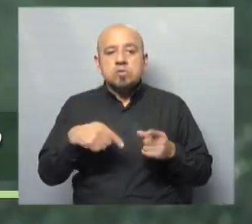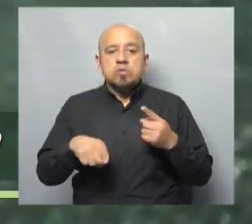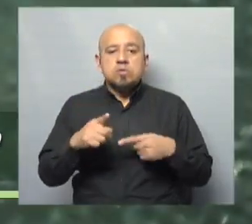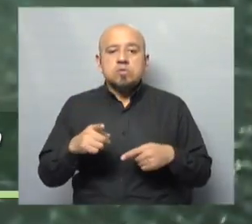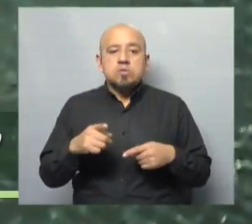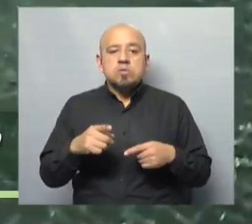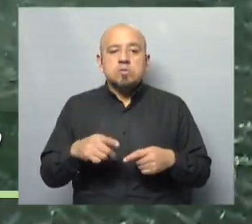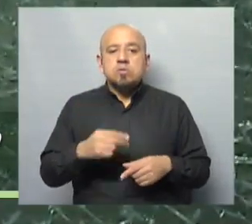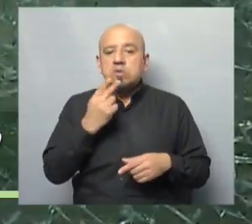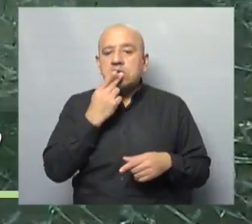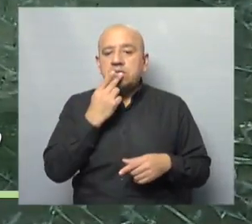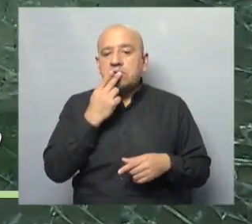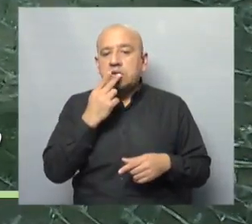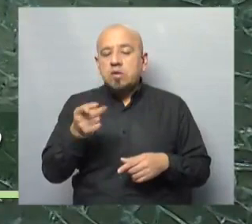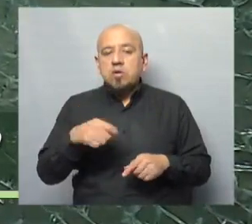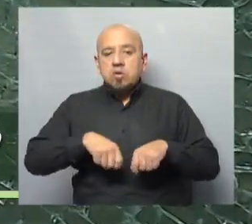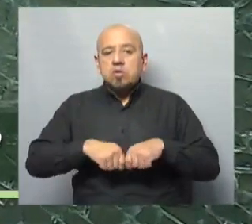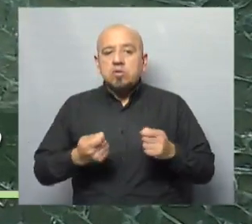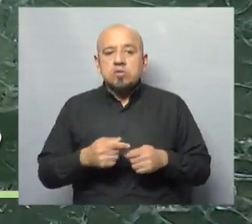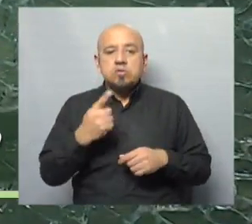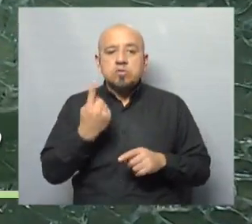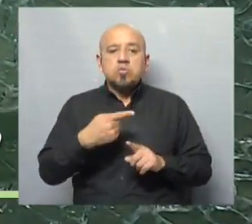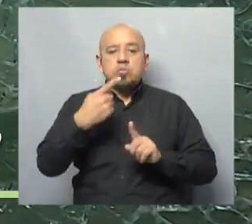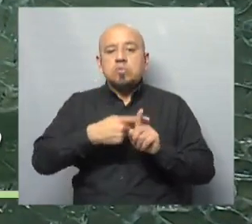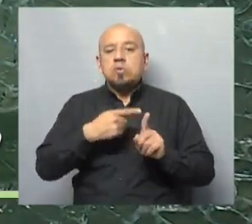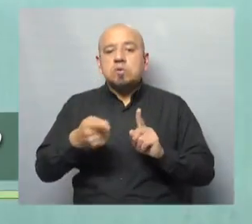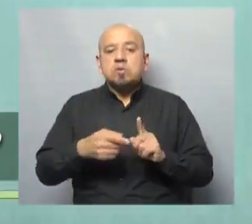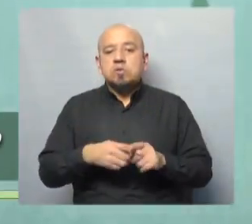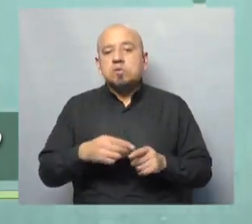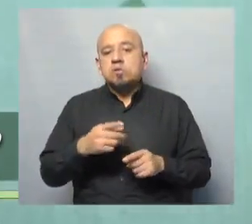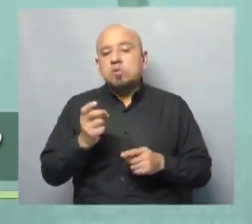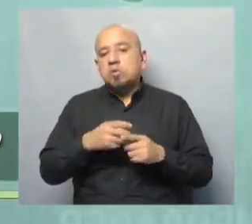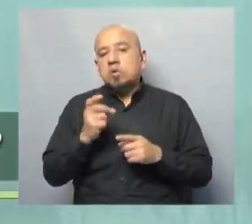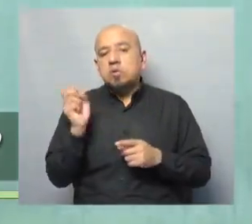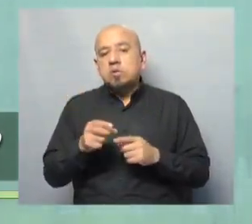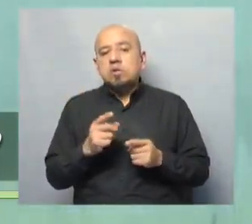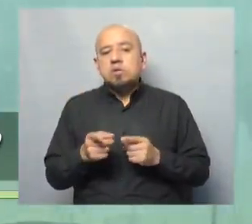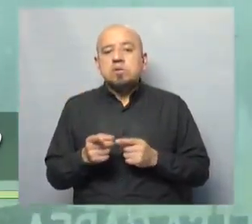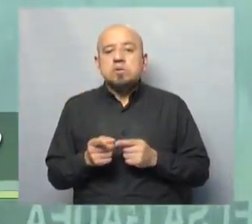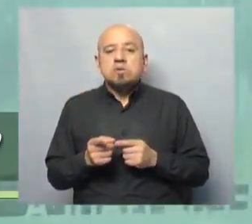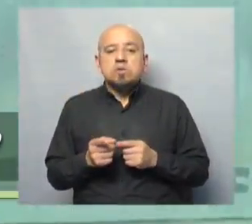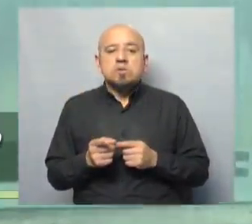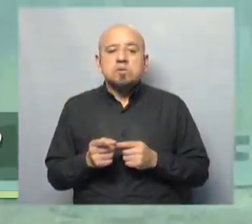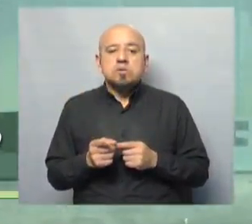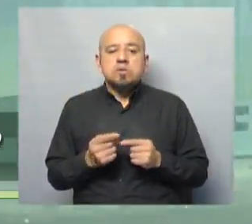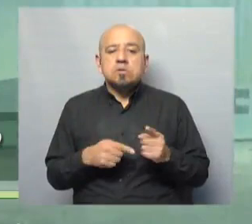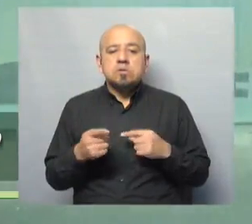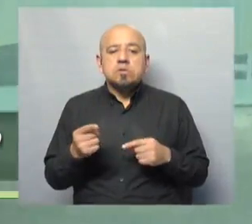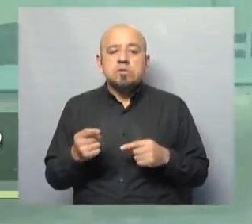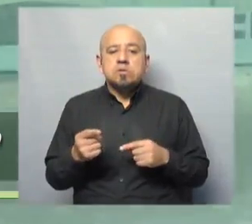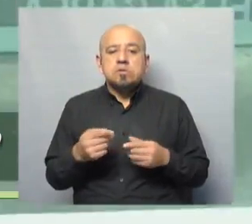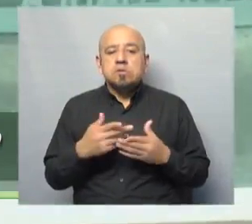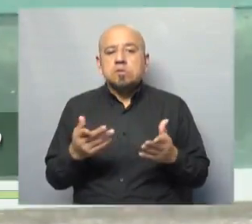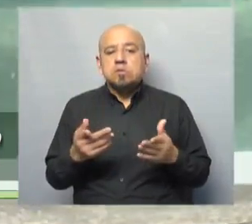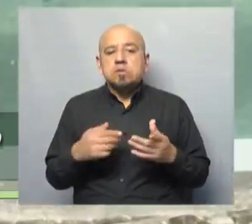del vidrio que estaba así pero hace como un mes pues suponemos que es una piedra porque el golpe no era no era más de otra cosa que la